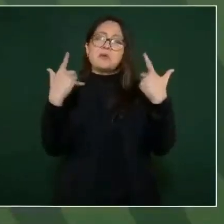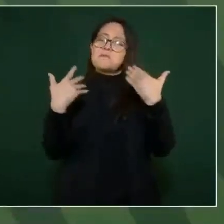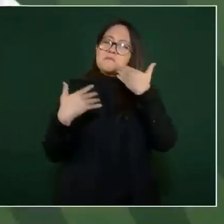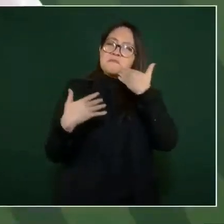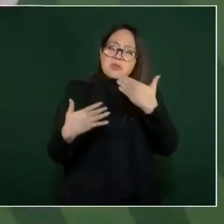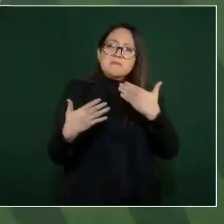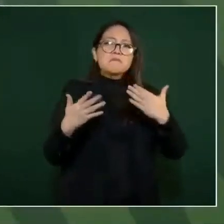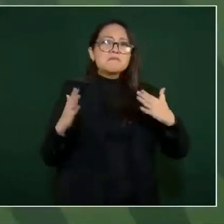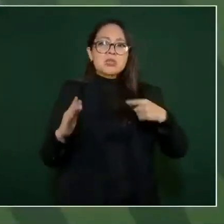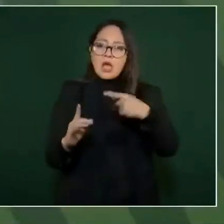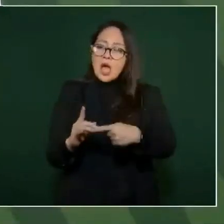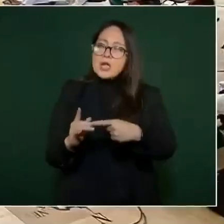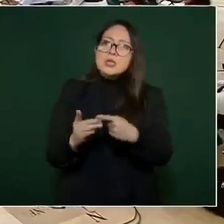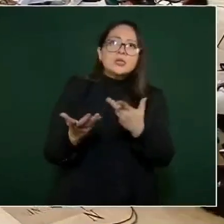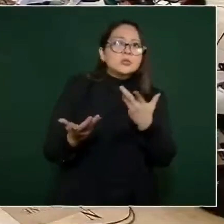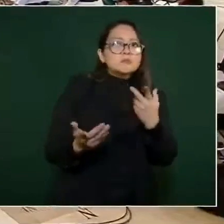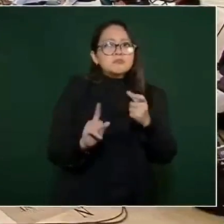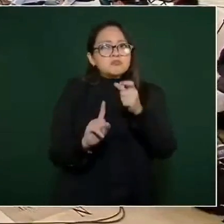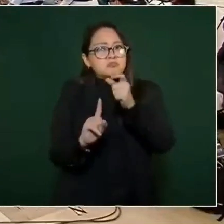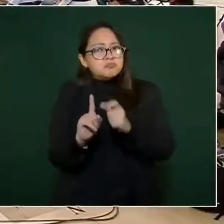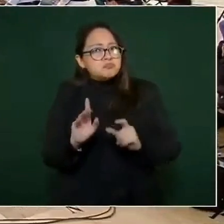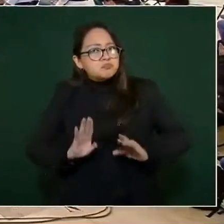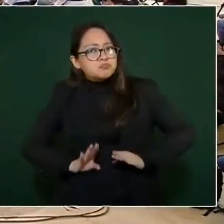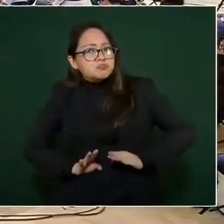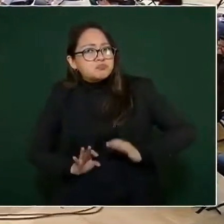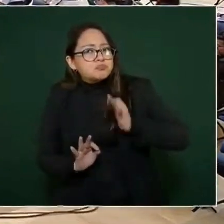que se adelantó